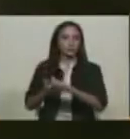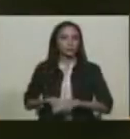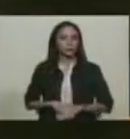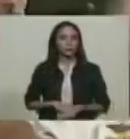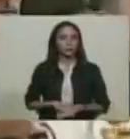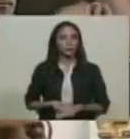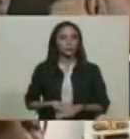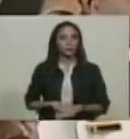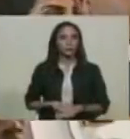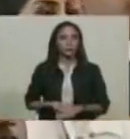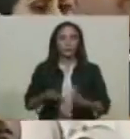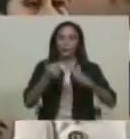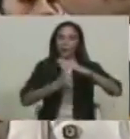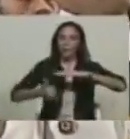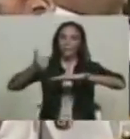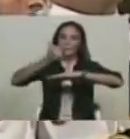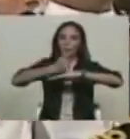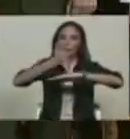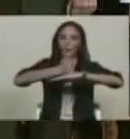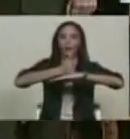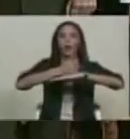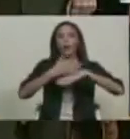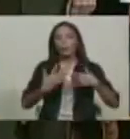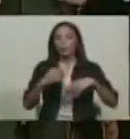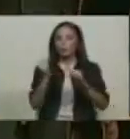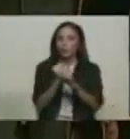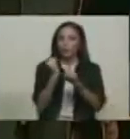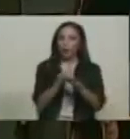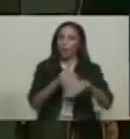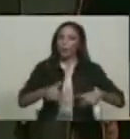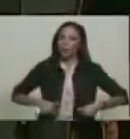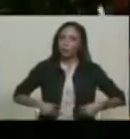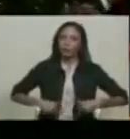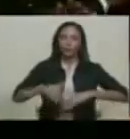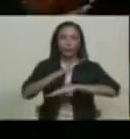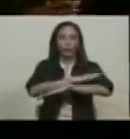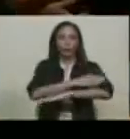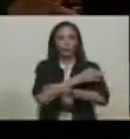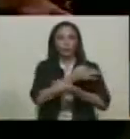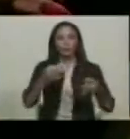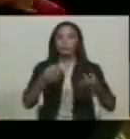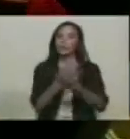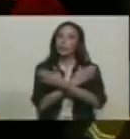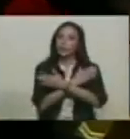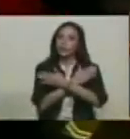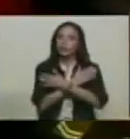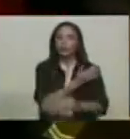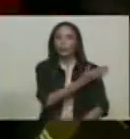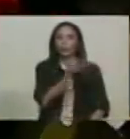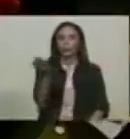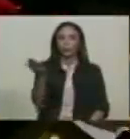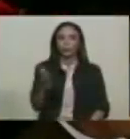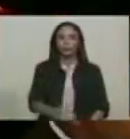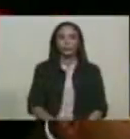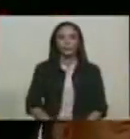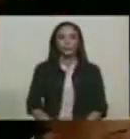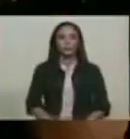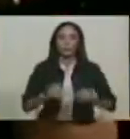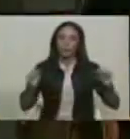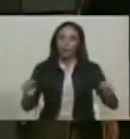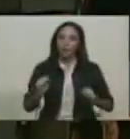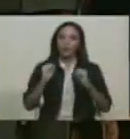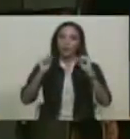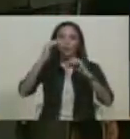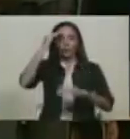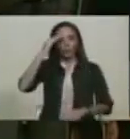inmediato superior por su trabajo, por su esfuerzo y por su disciplina. Felicidades a todos. ¡Que viva la